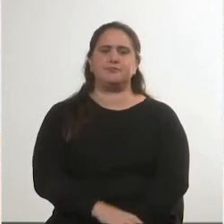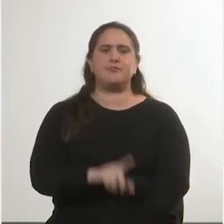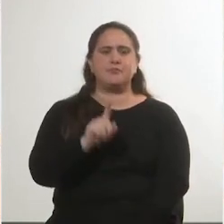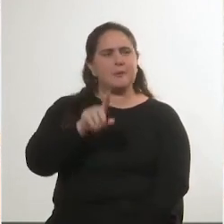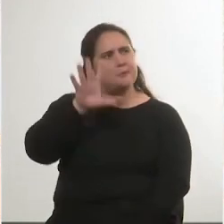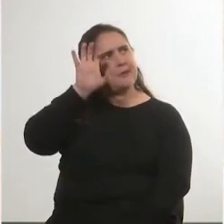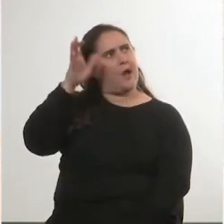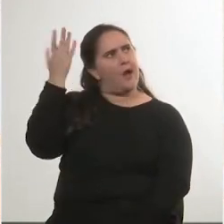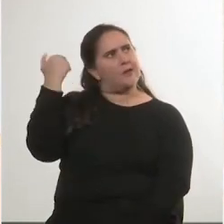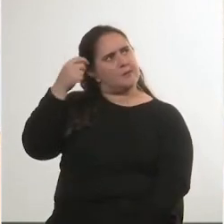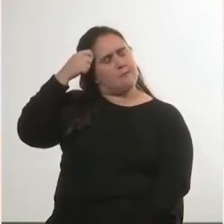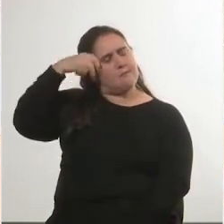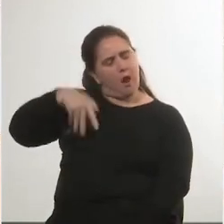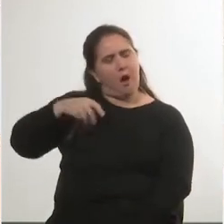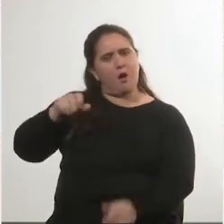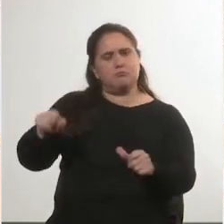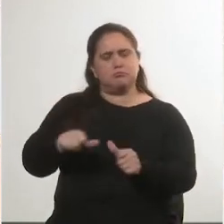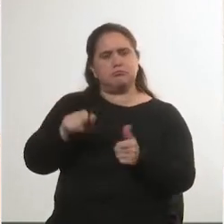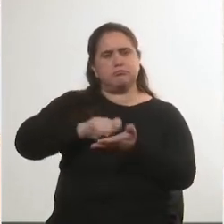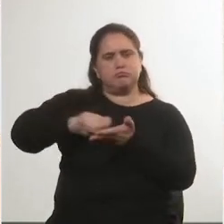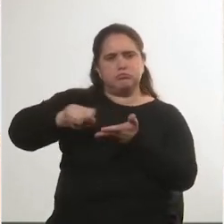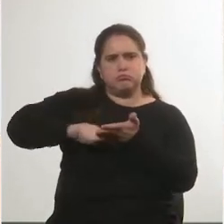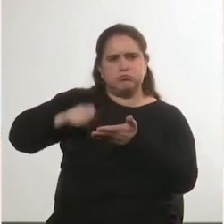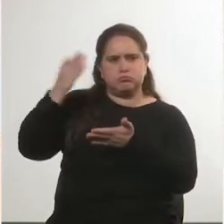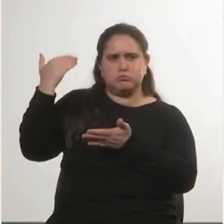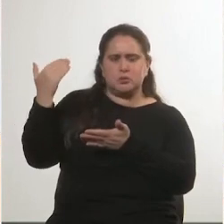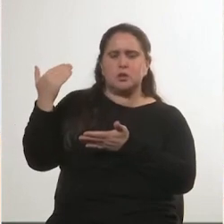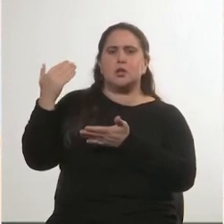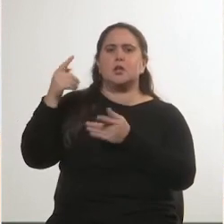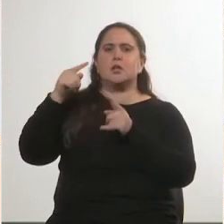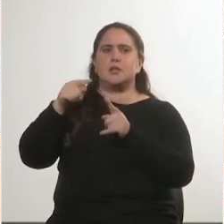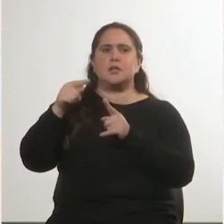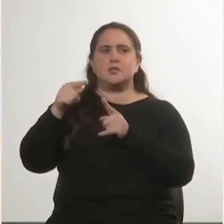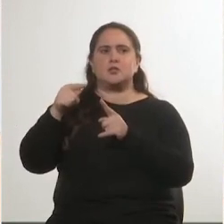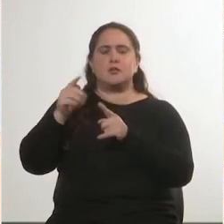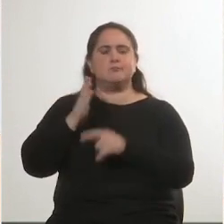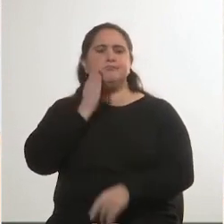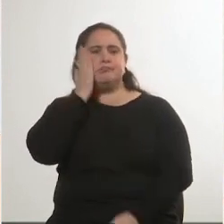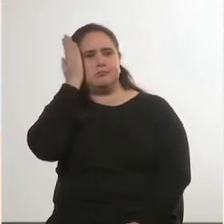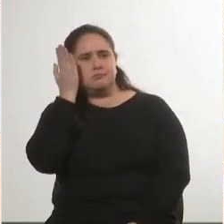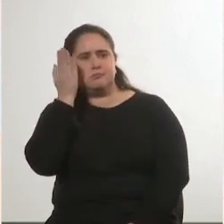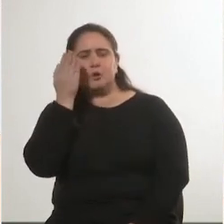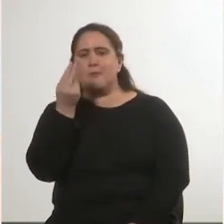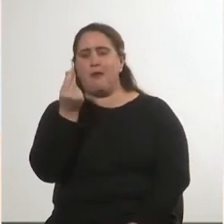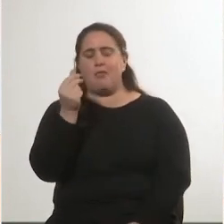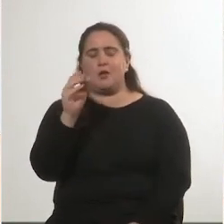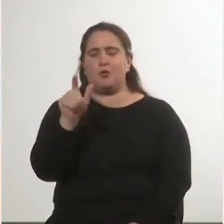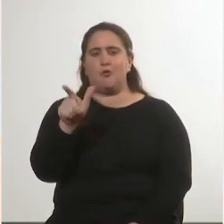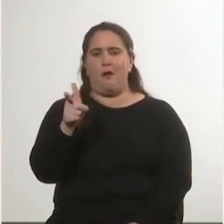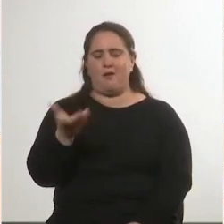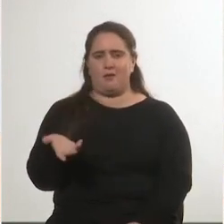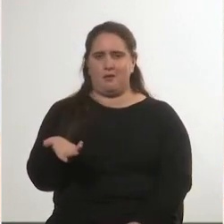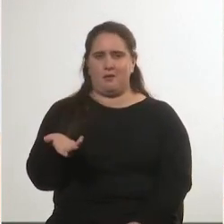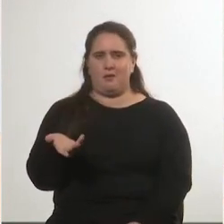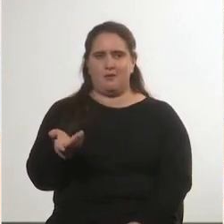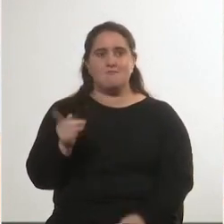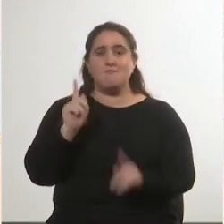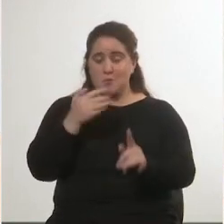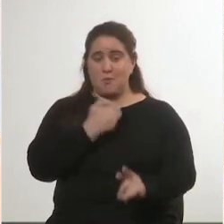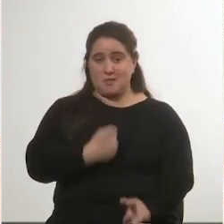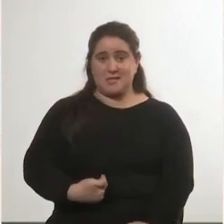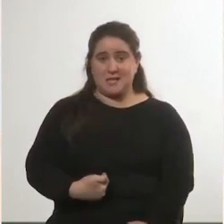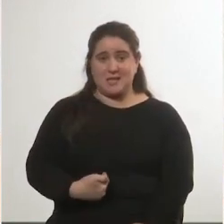Recuerdo que aquel plan que hicimos en aquel momento fue un cajón porque no había financiamiento. El